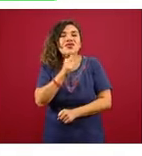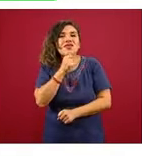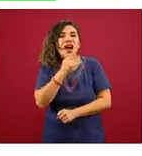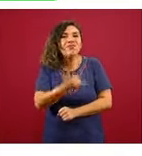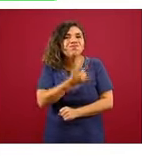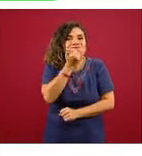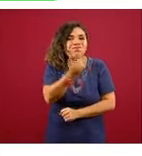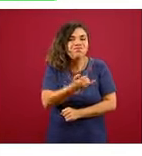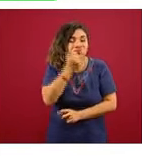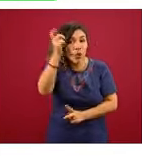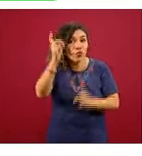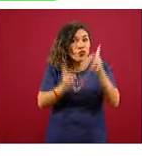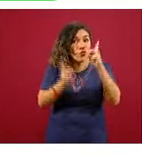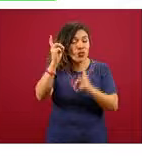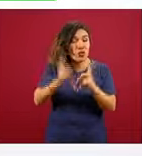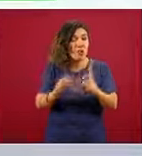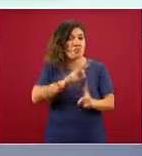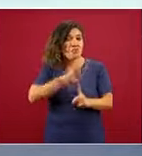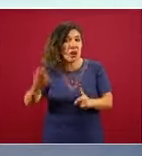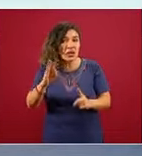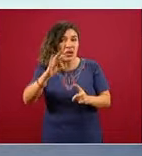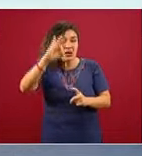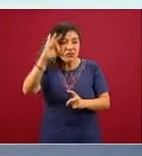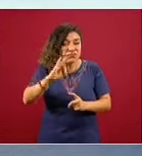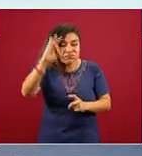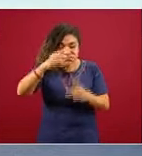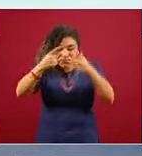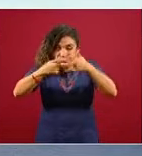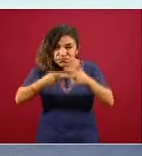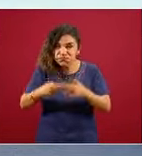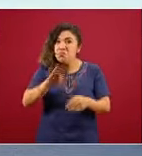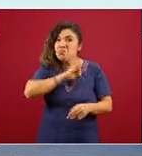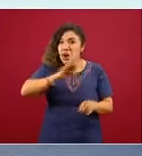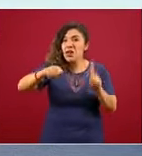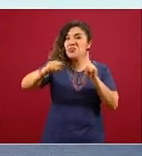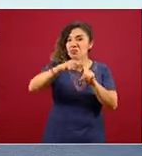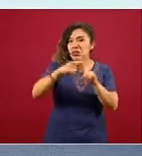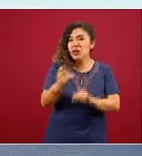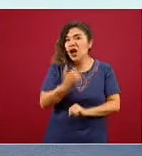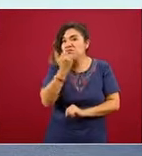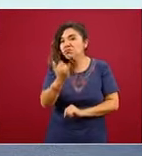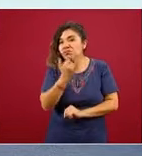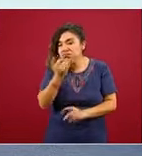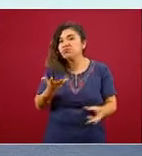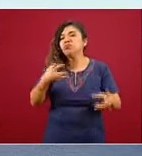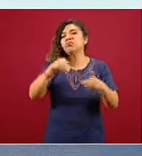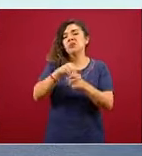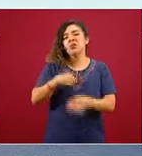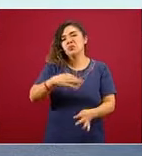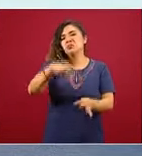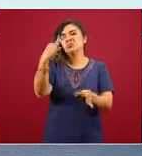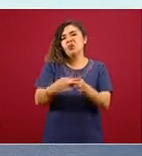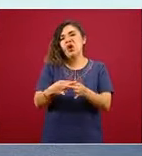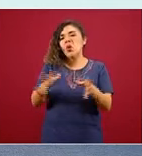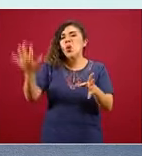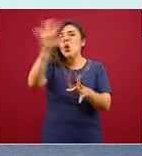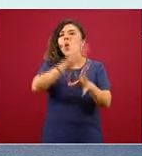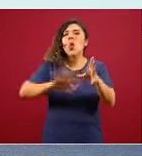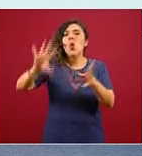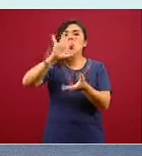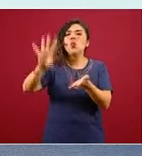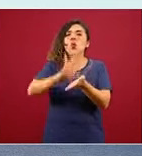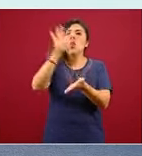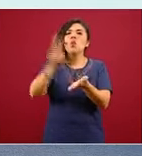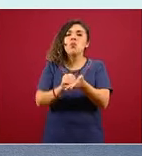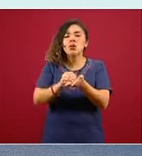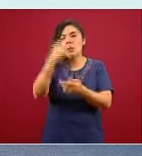que por el porcentaje de positividad precisamente estimamos van a ser confirmados, y entonces ya tenemos un número que